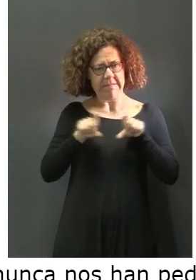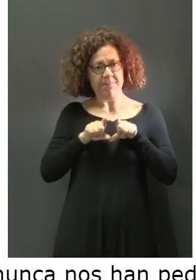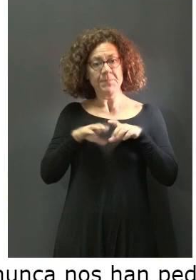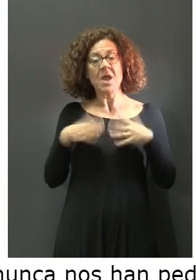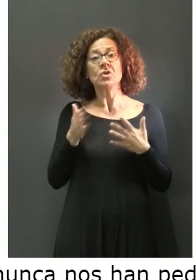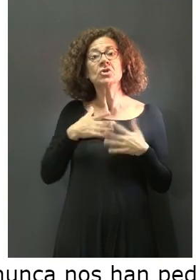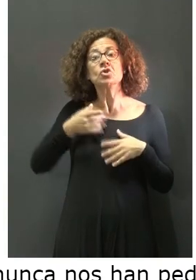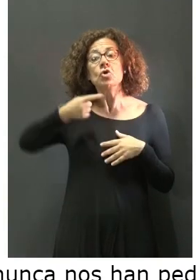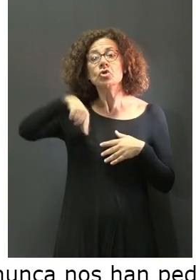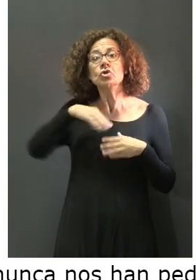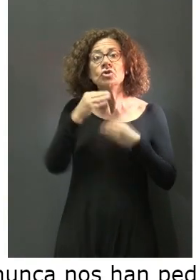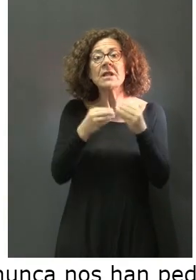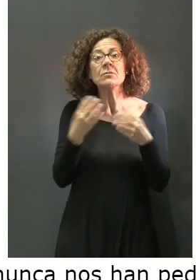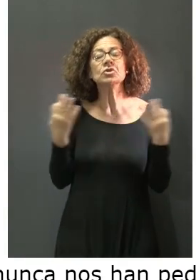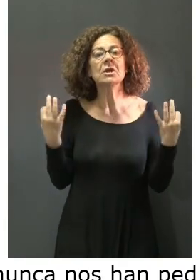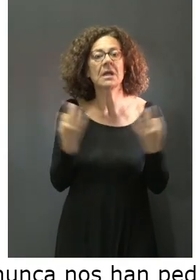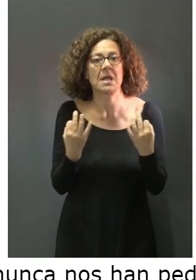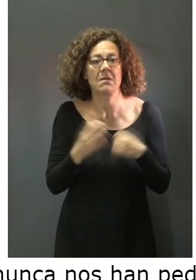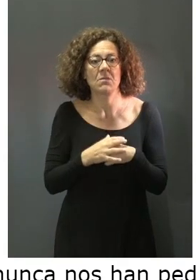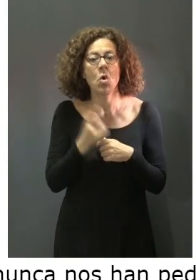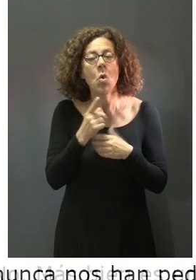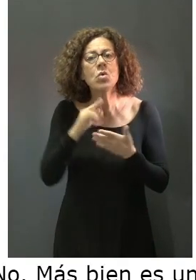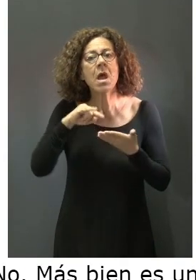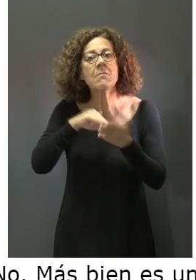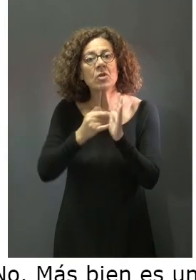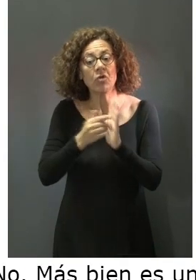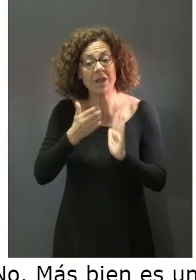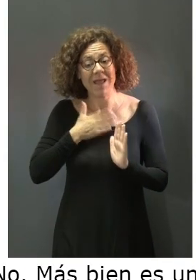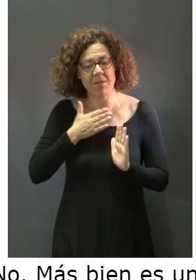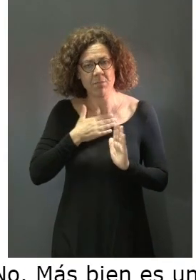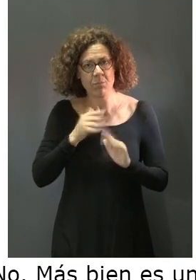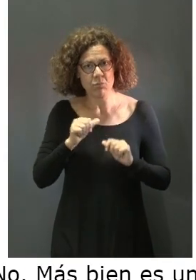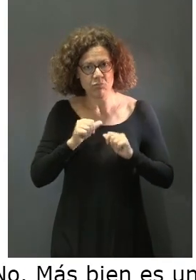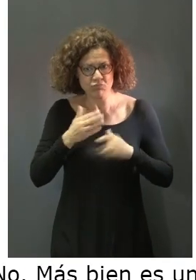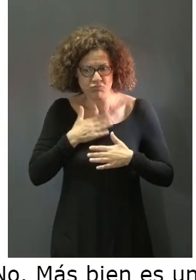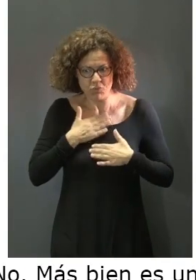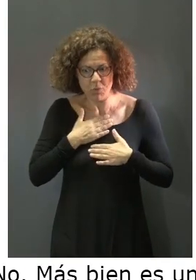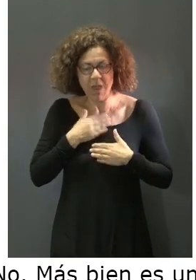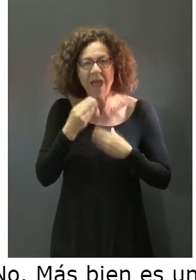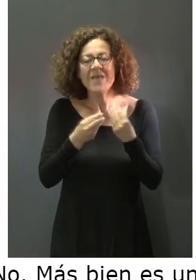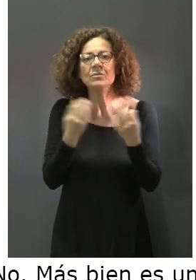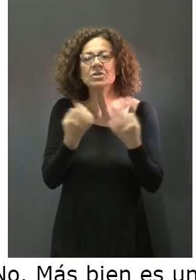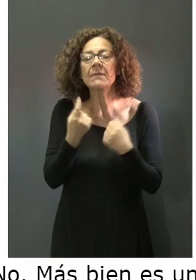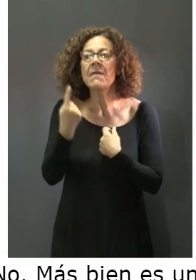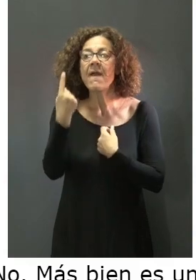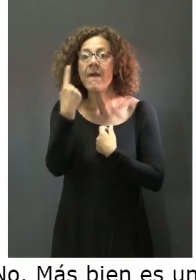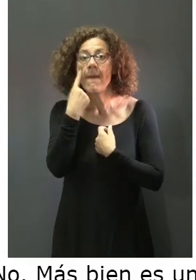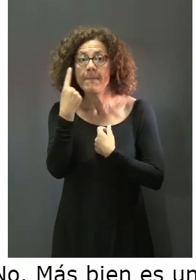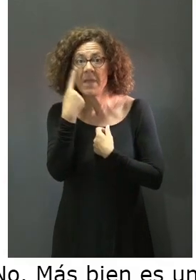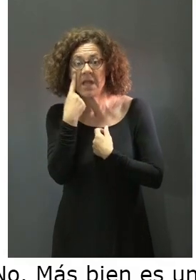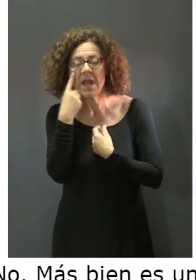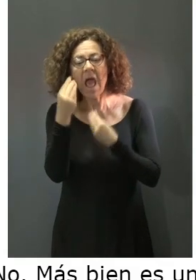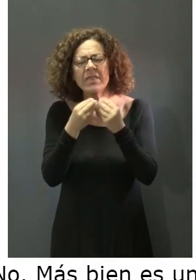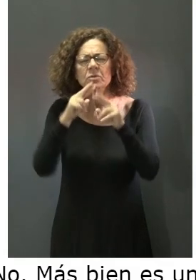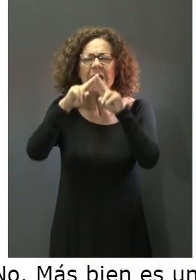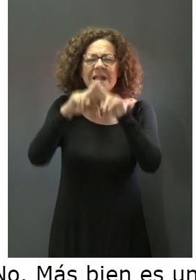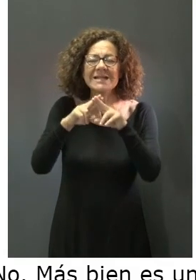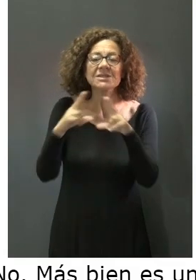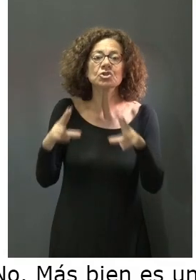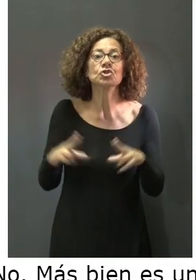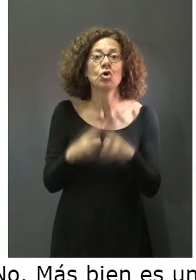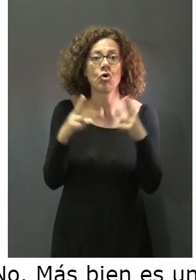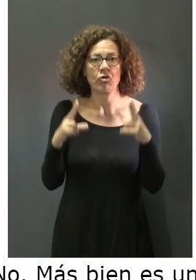nosotros lo que hacemos es una metodología propia que consiste en observar, o sea, hacemos un análisis